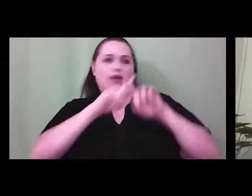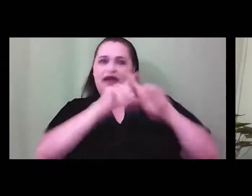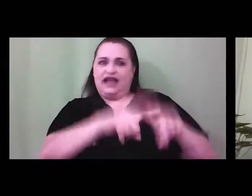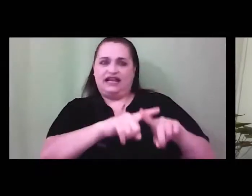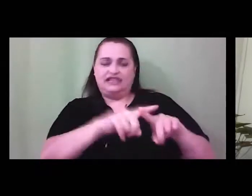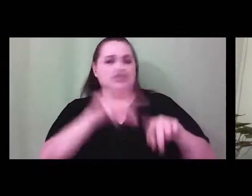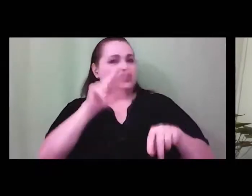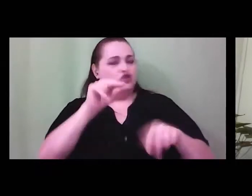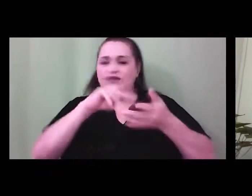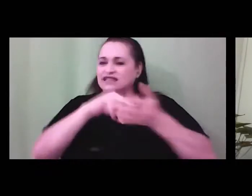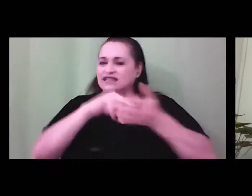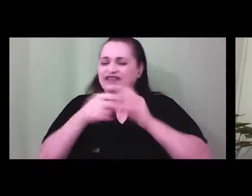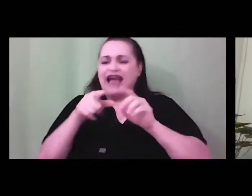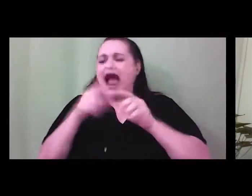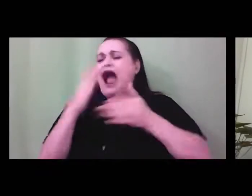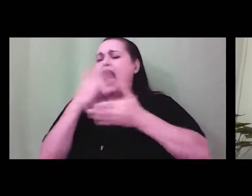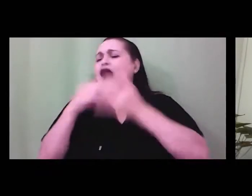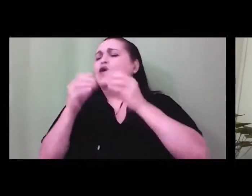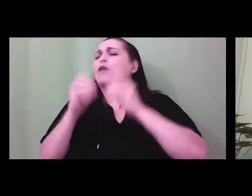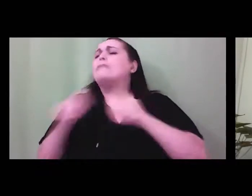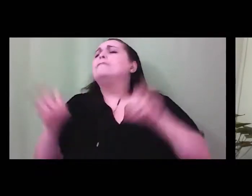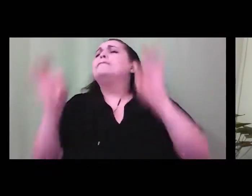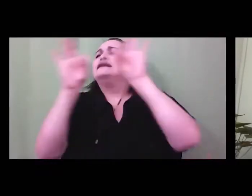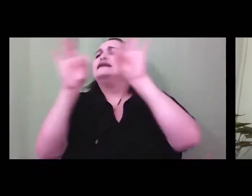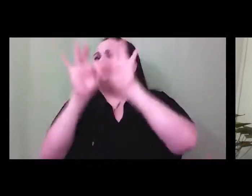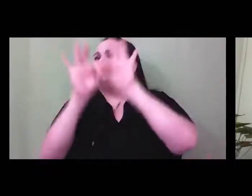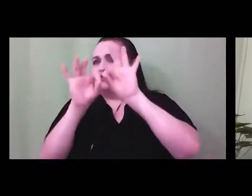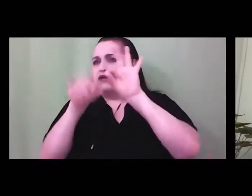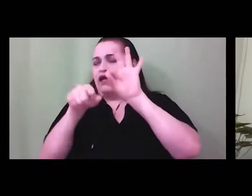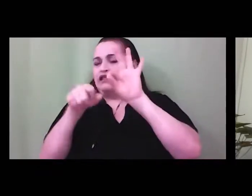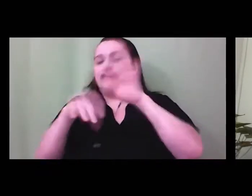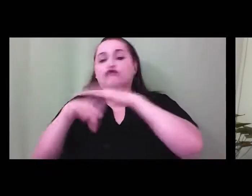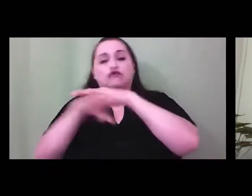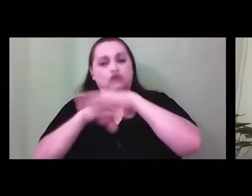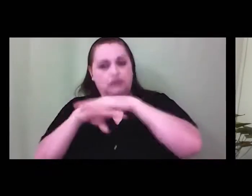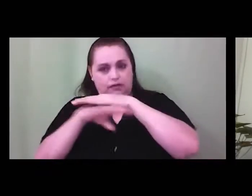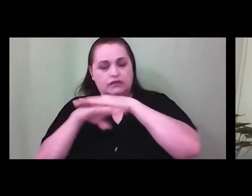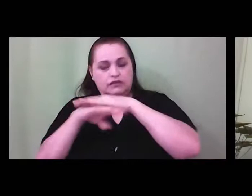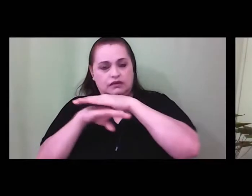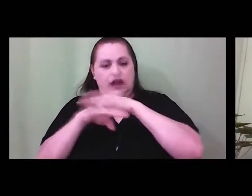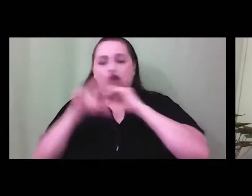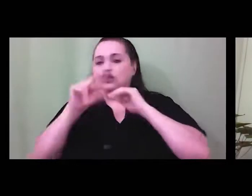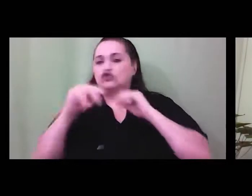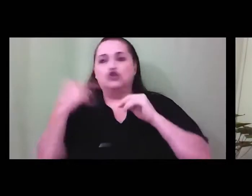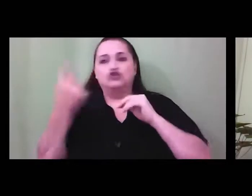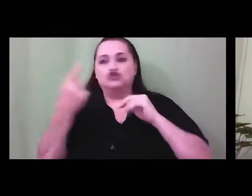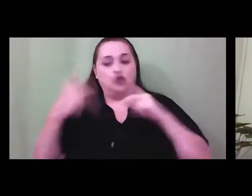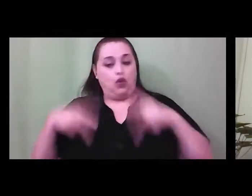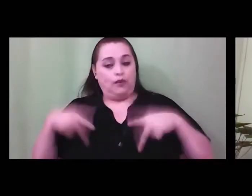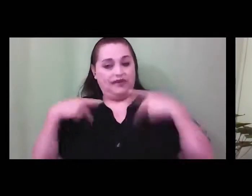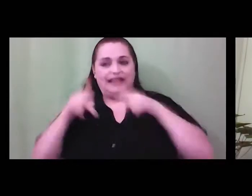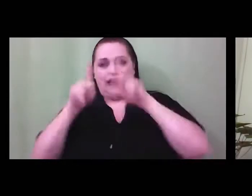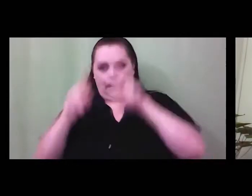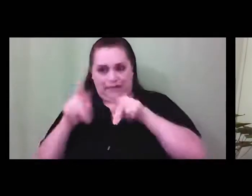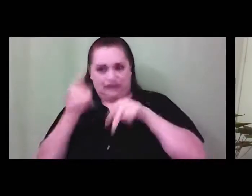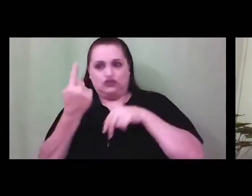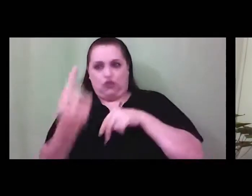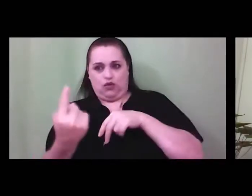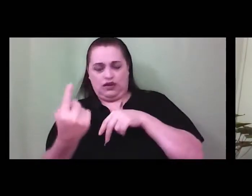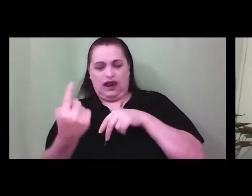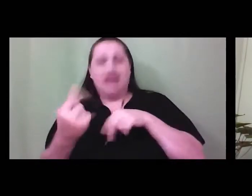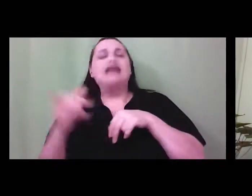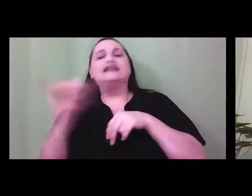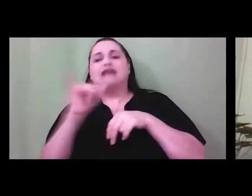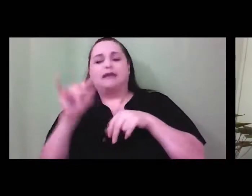sino que es algo mucho más trascendental y fundamental, no solo para la vida de esa persona, sino para